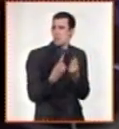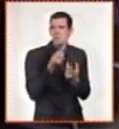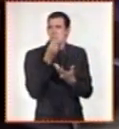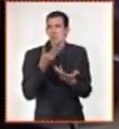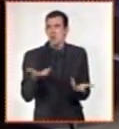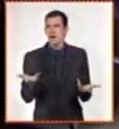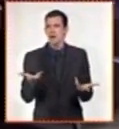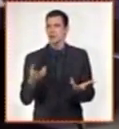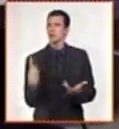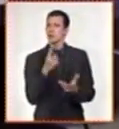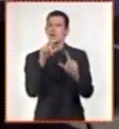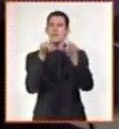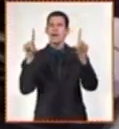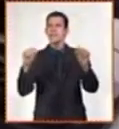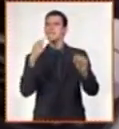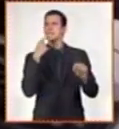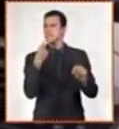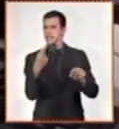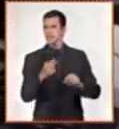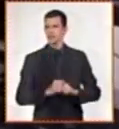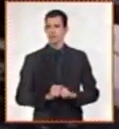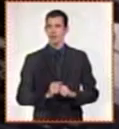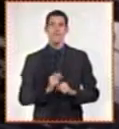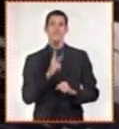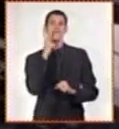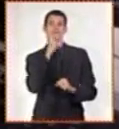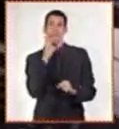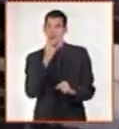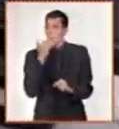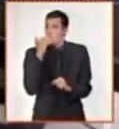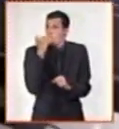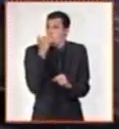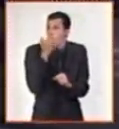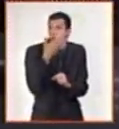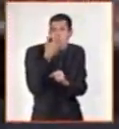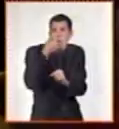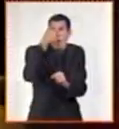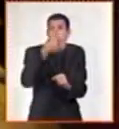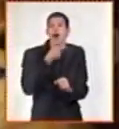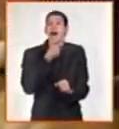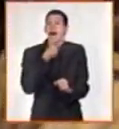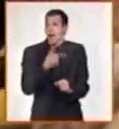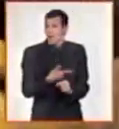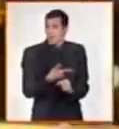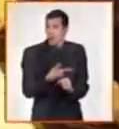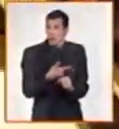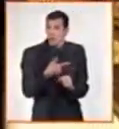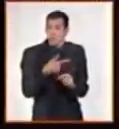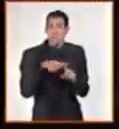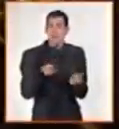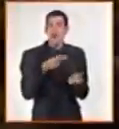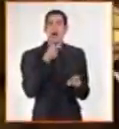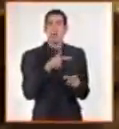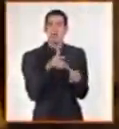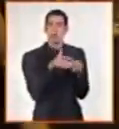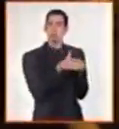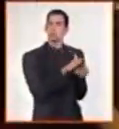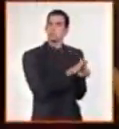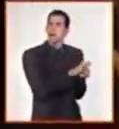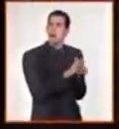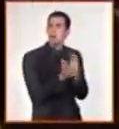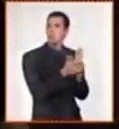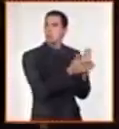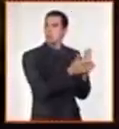vino necesita una promoción. El hecho y la verdad a veces no se dan a conocer por todos. Durante los últimos